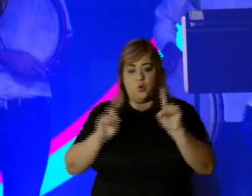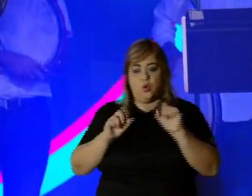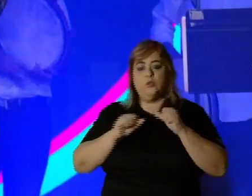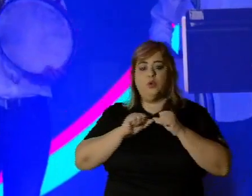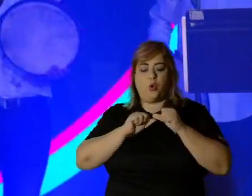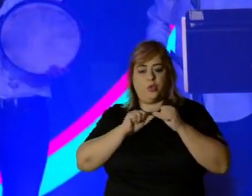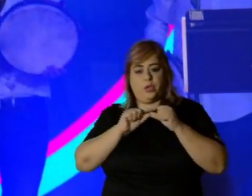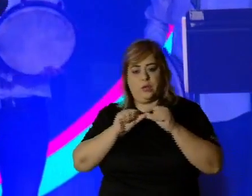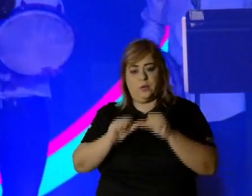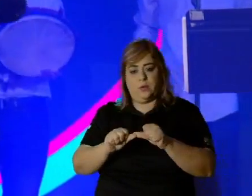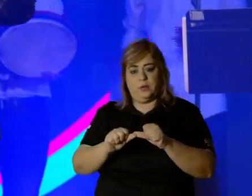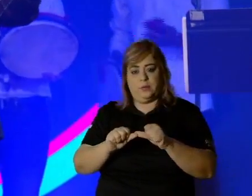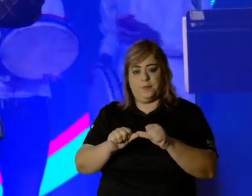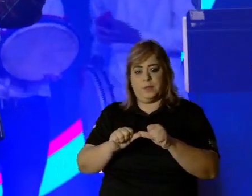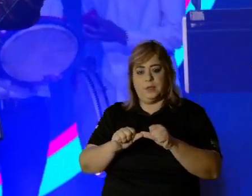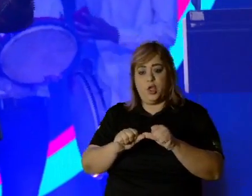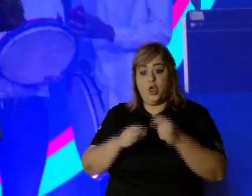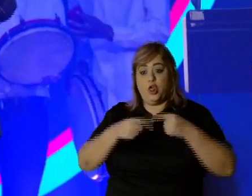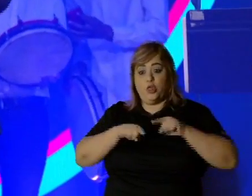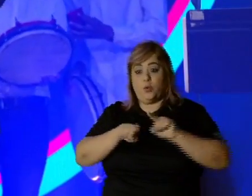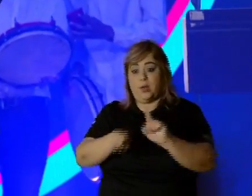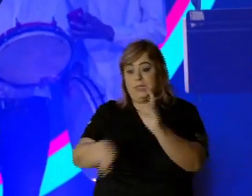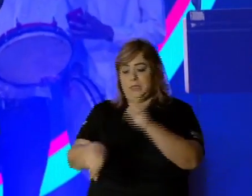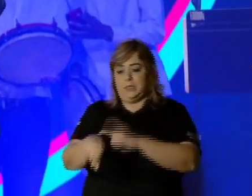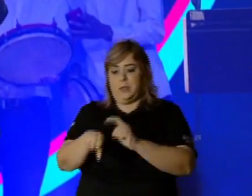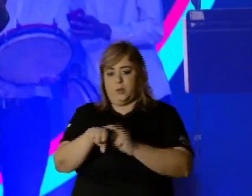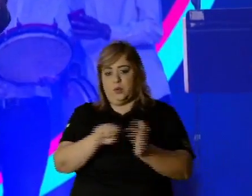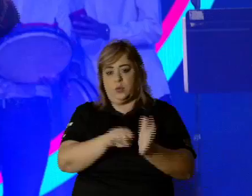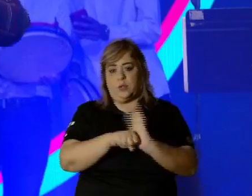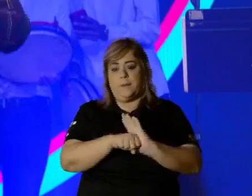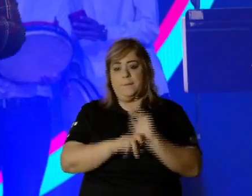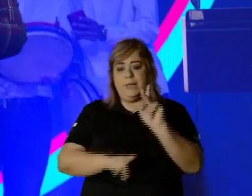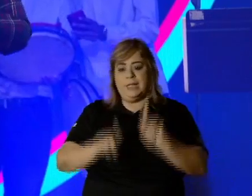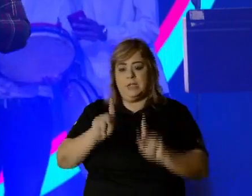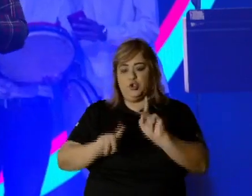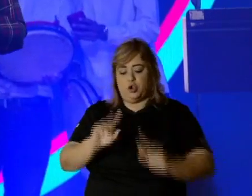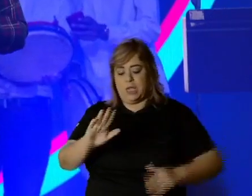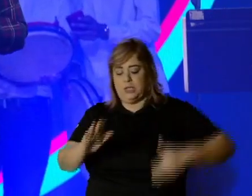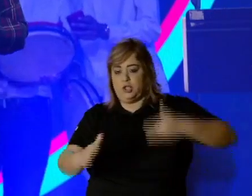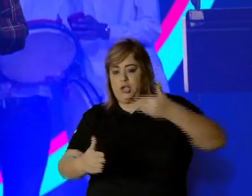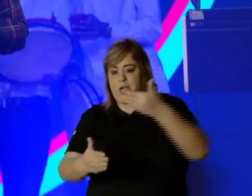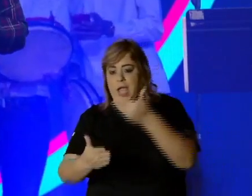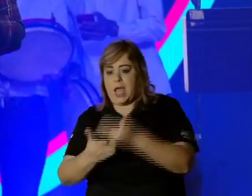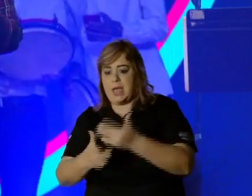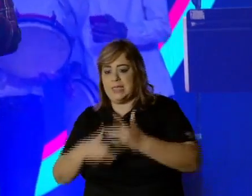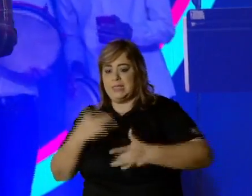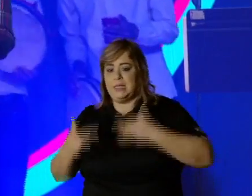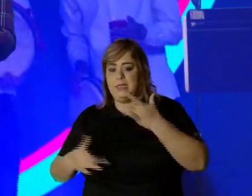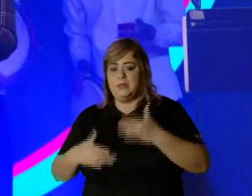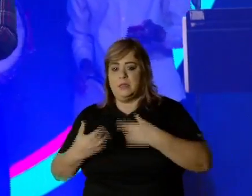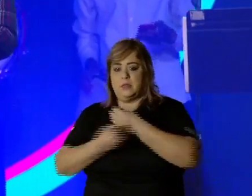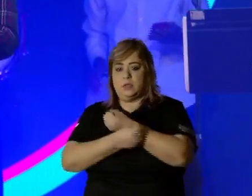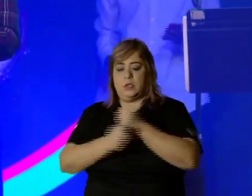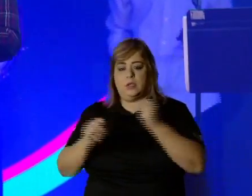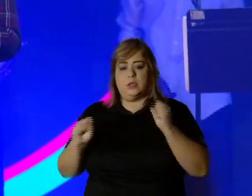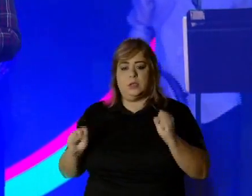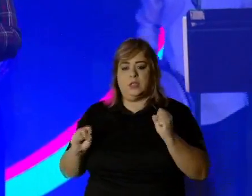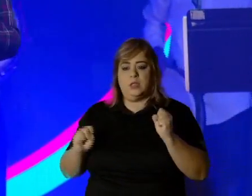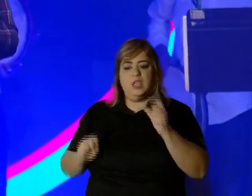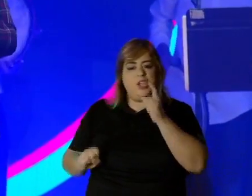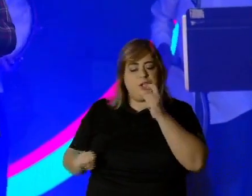decaer. Mientras esta pandemia esté por ahí, para que la gente pueda llegar y sentirse segura. ¿A quién se le pegó el COVID